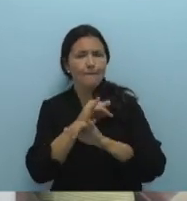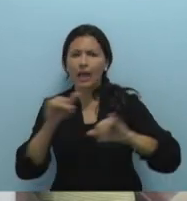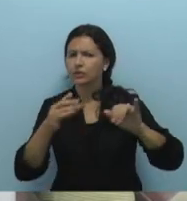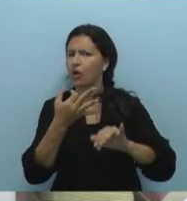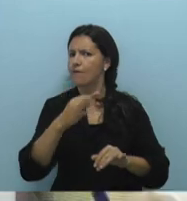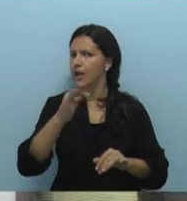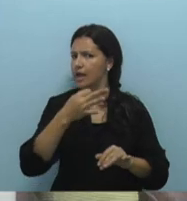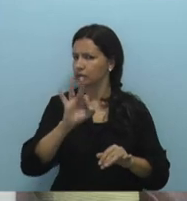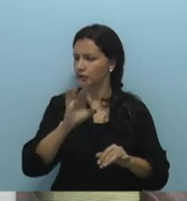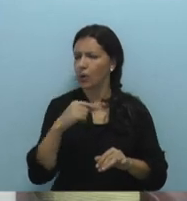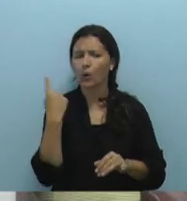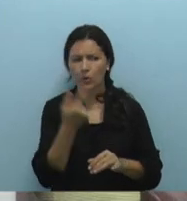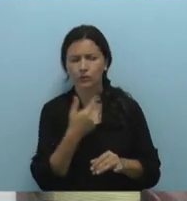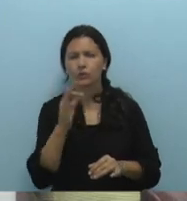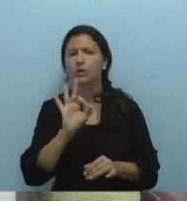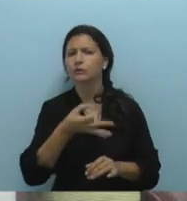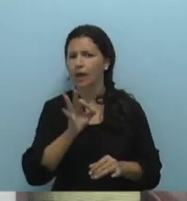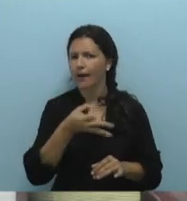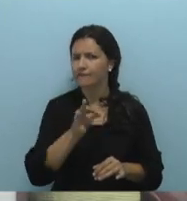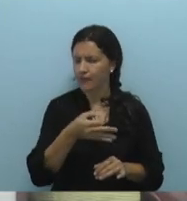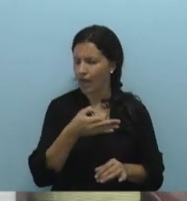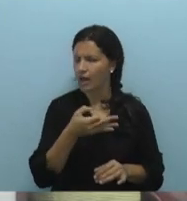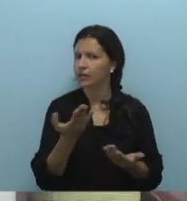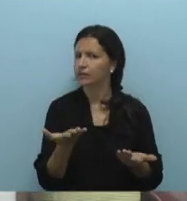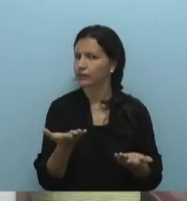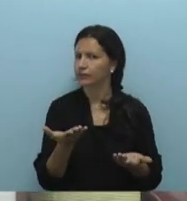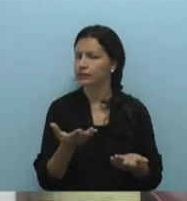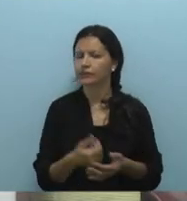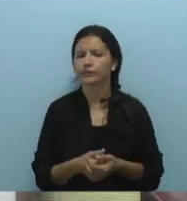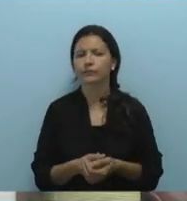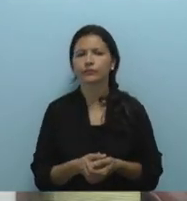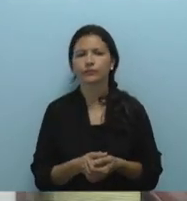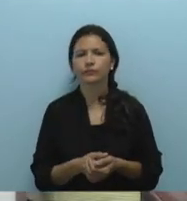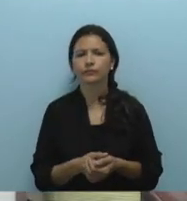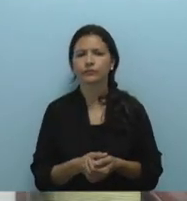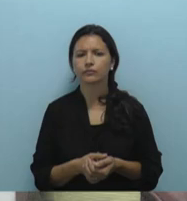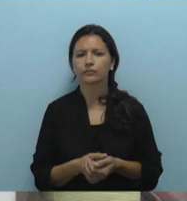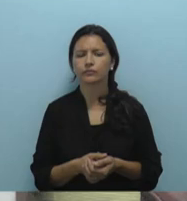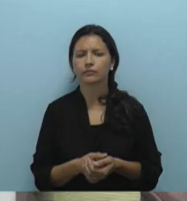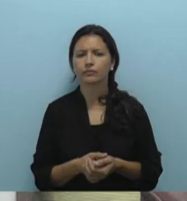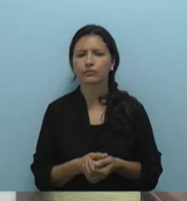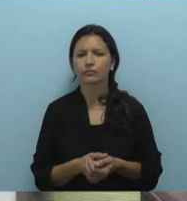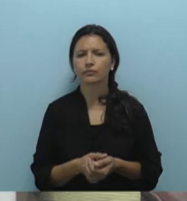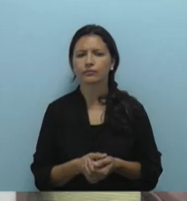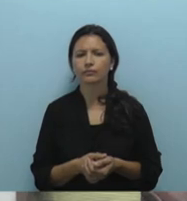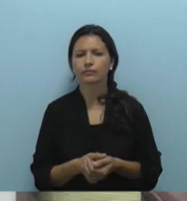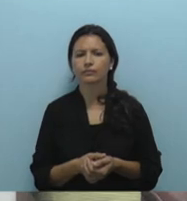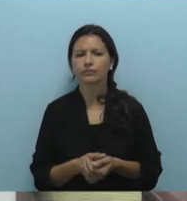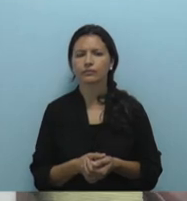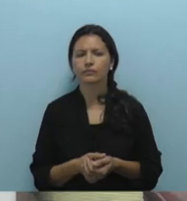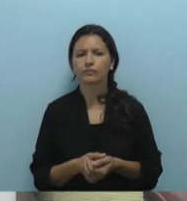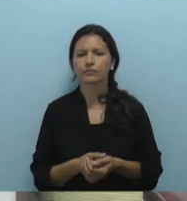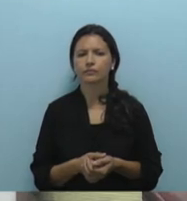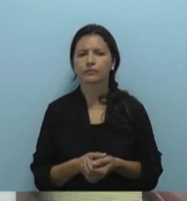porque merecemos todos aquellos ciudadanos que esta causa termine